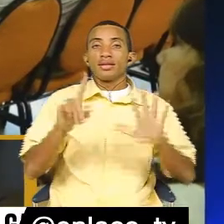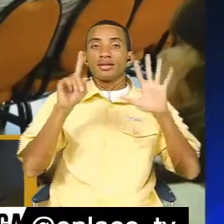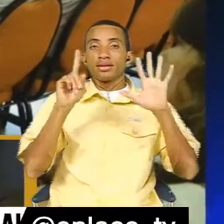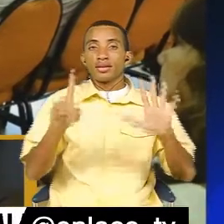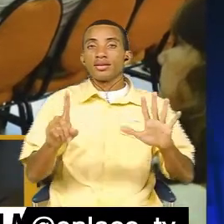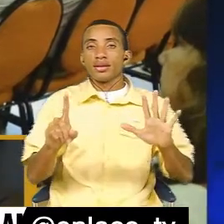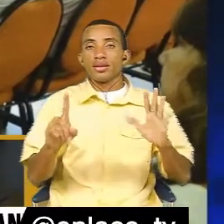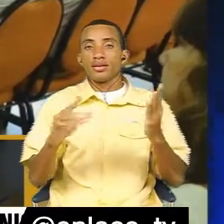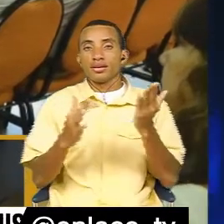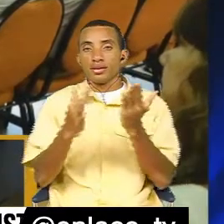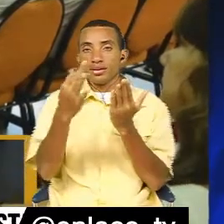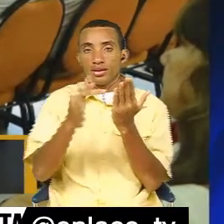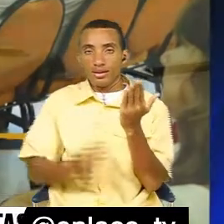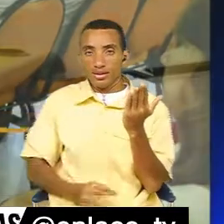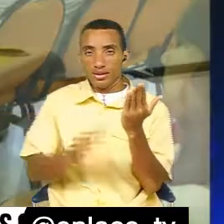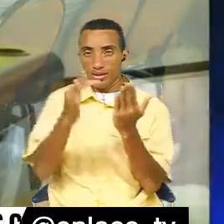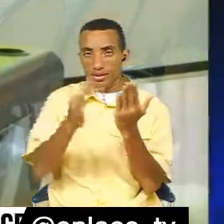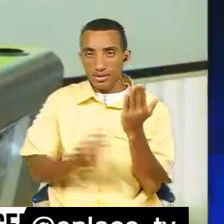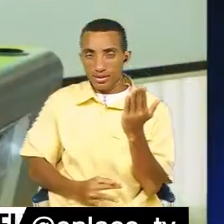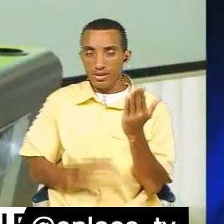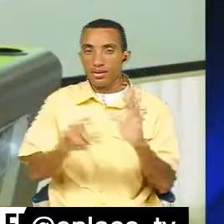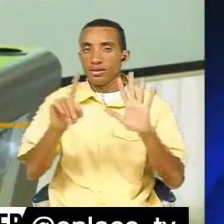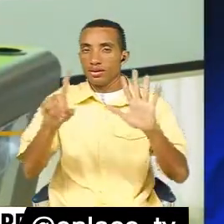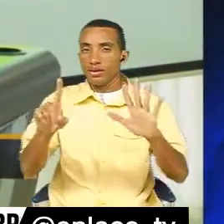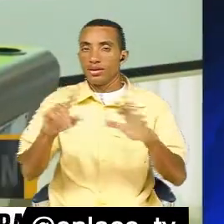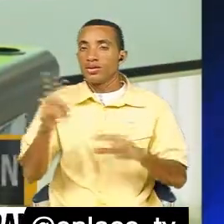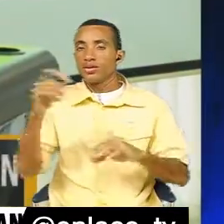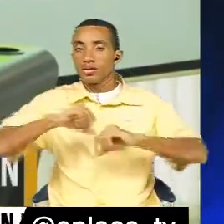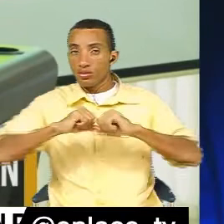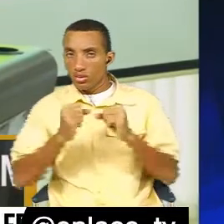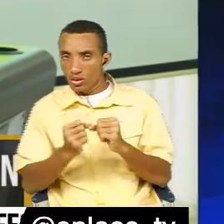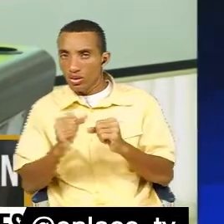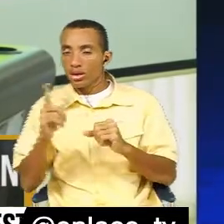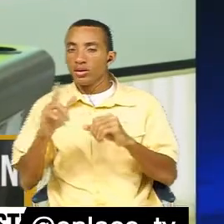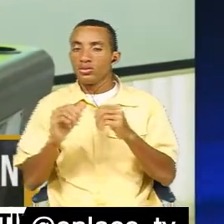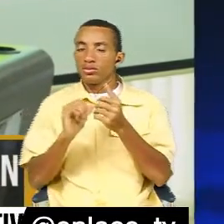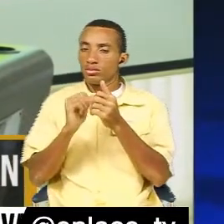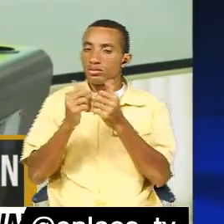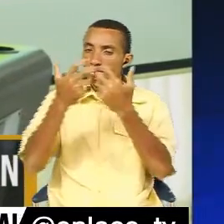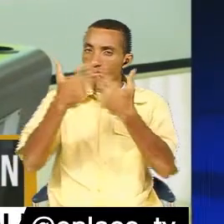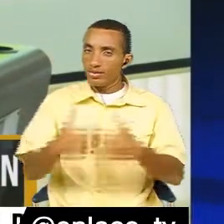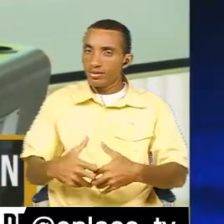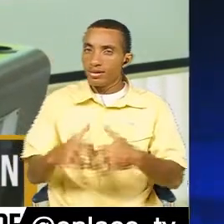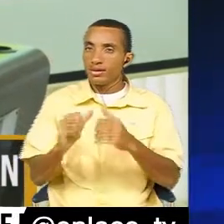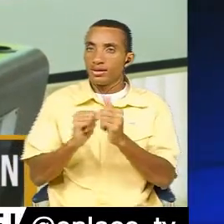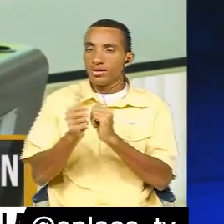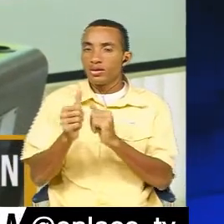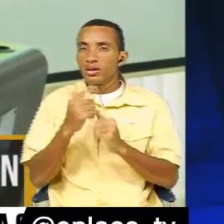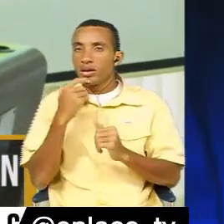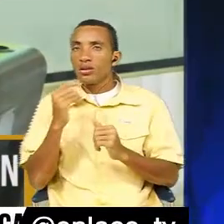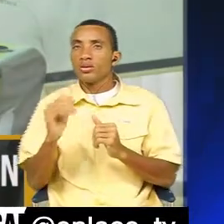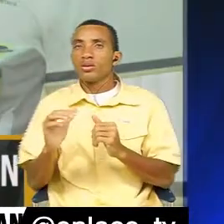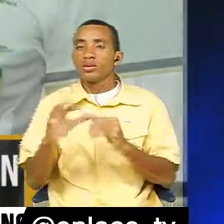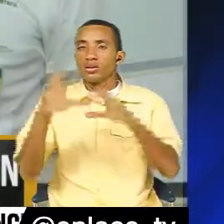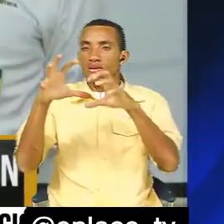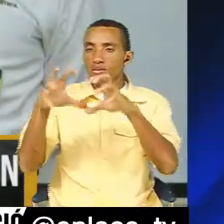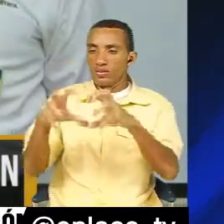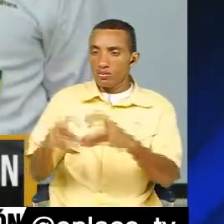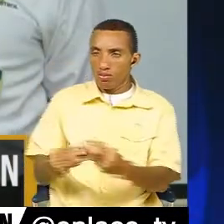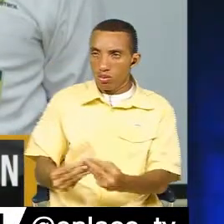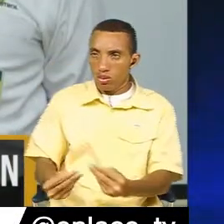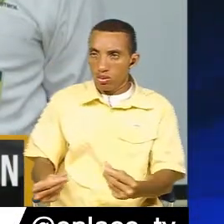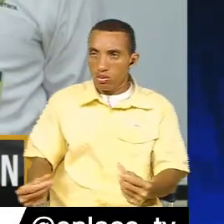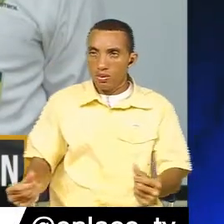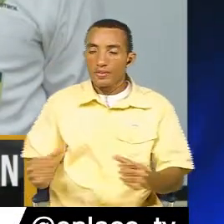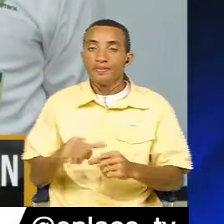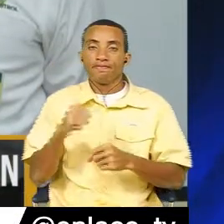de Santander y 2 de la Universidad Nacional de Bogotá y una iniciativa de emprendimiento relacionada con la biodegradación fueron las galardonadas por el Premio Ecopetrol